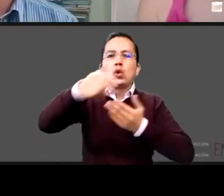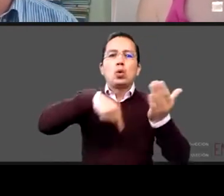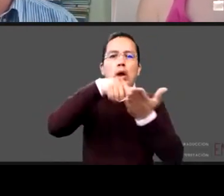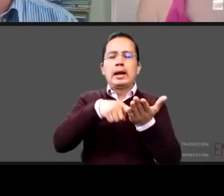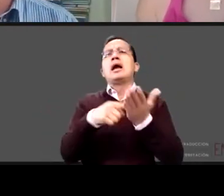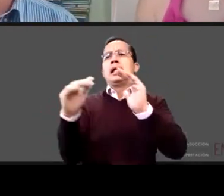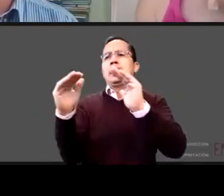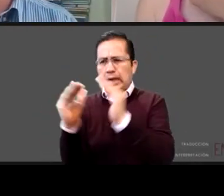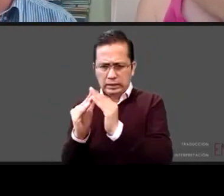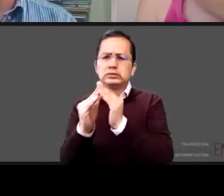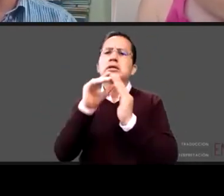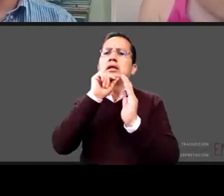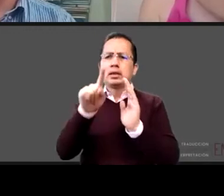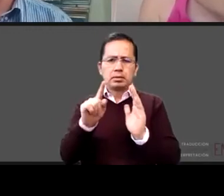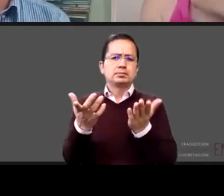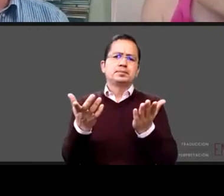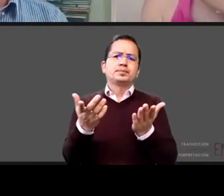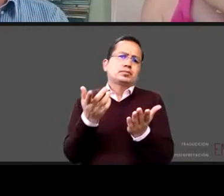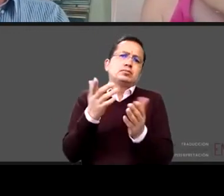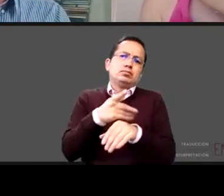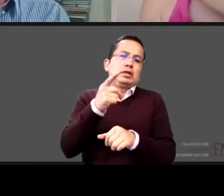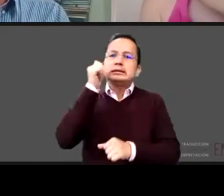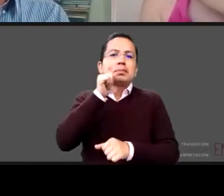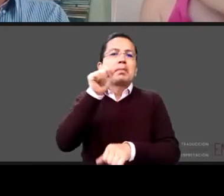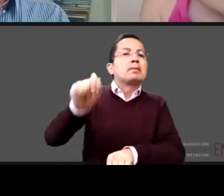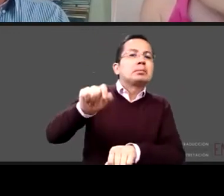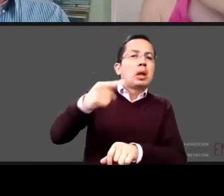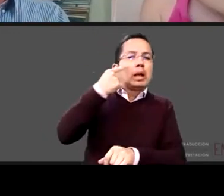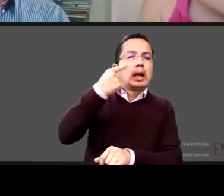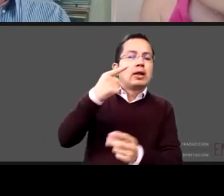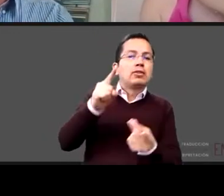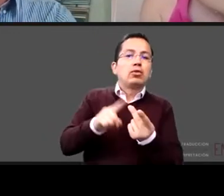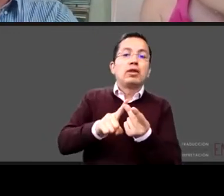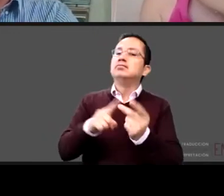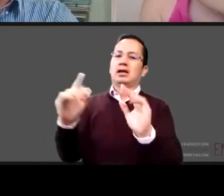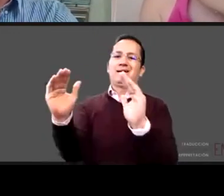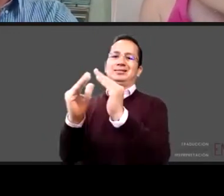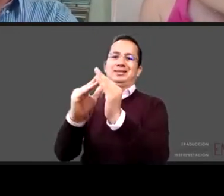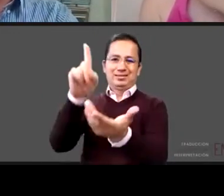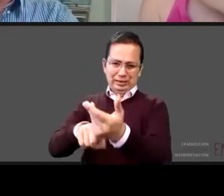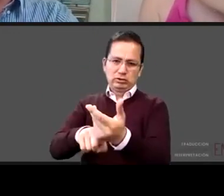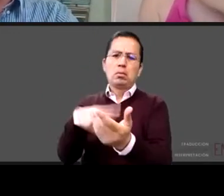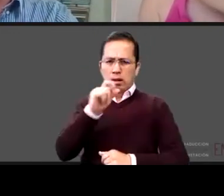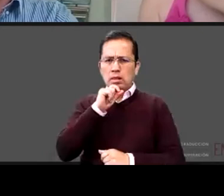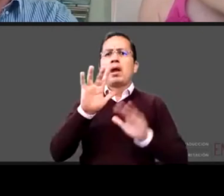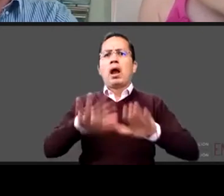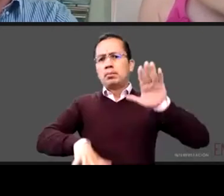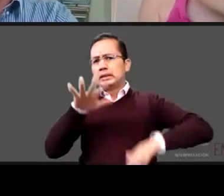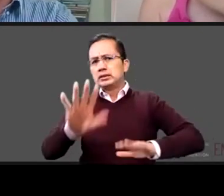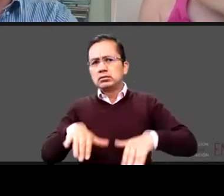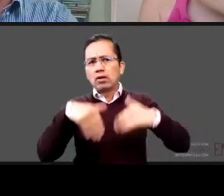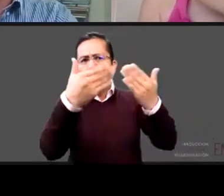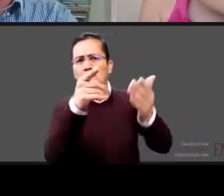hogar, en donde ocurre de manera frecuente y reiterada, sino también en la escuela, en las comunidades, en la